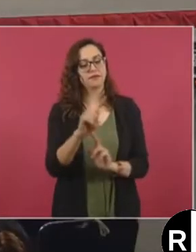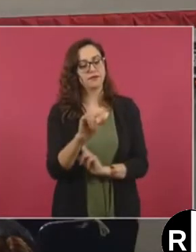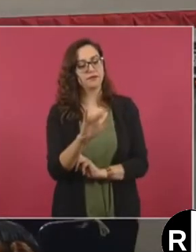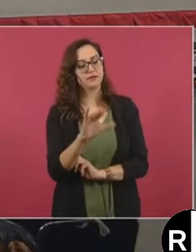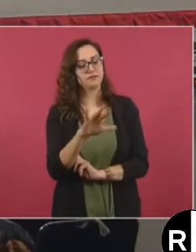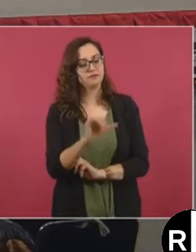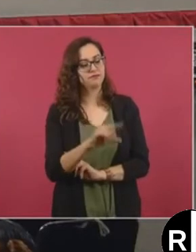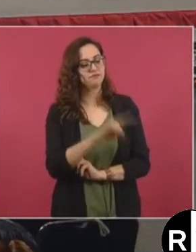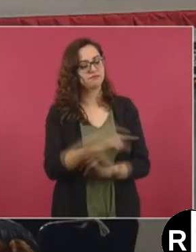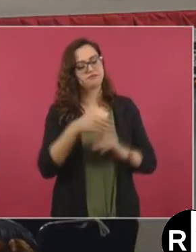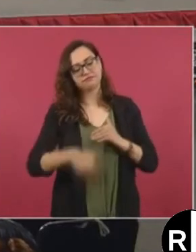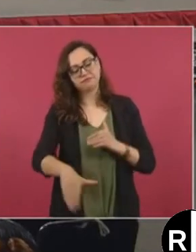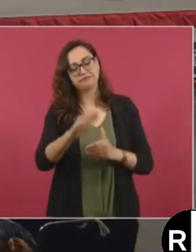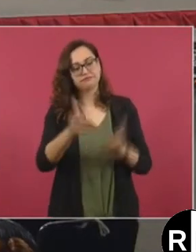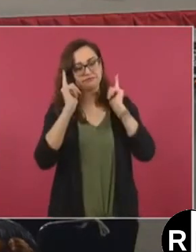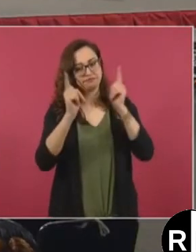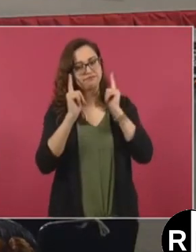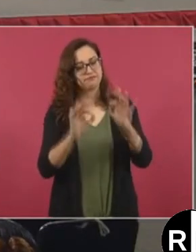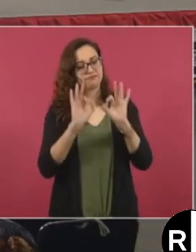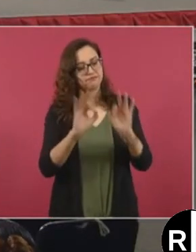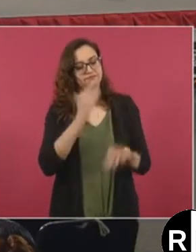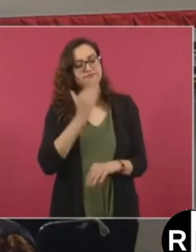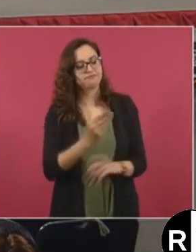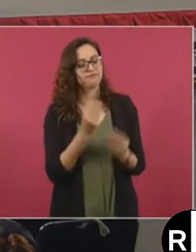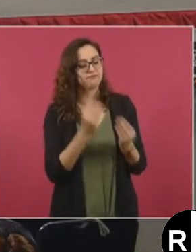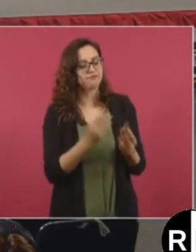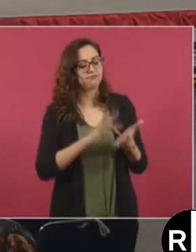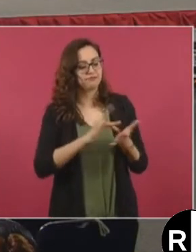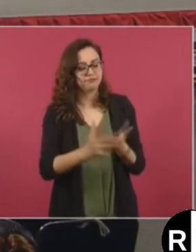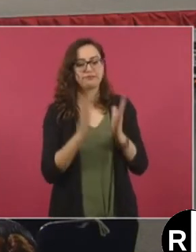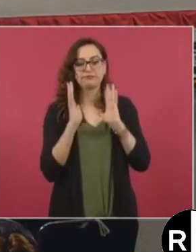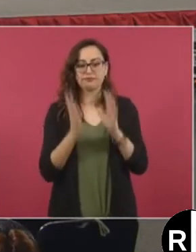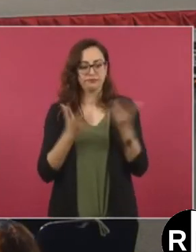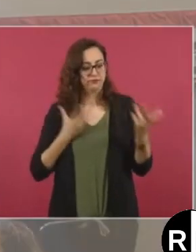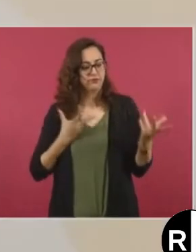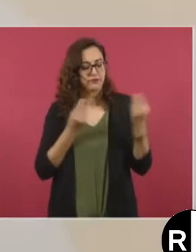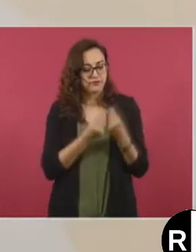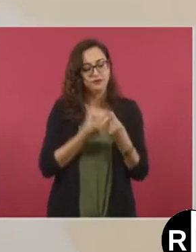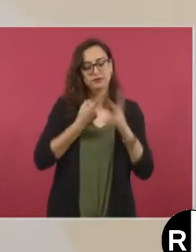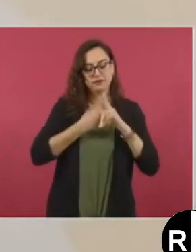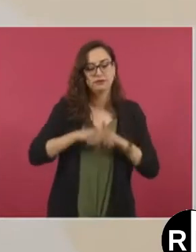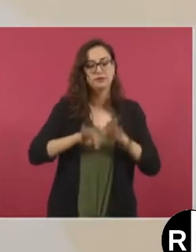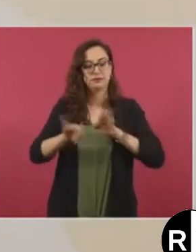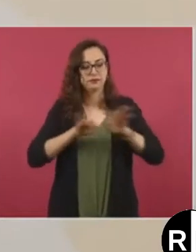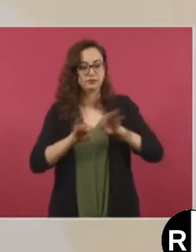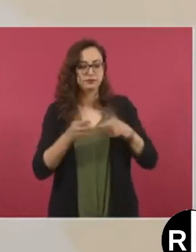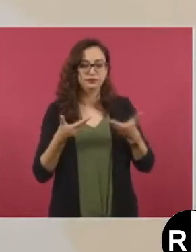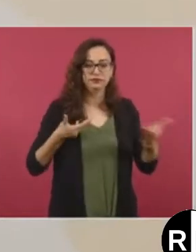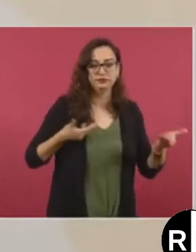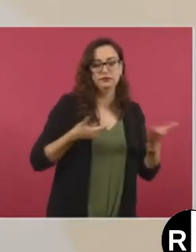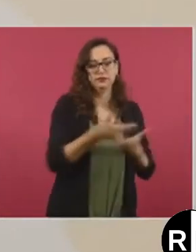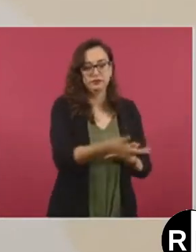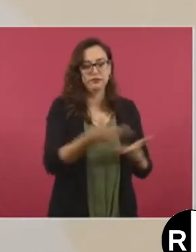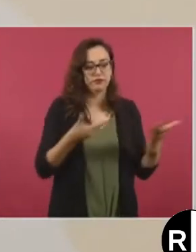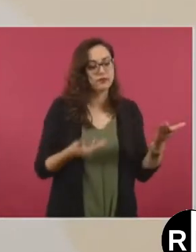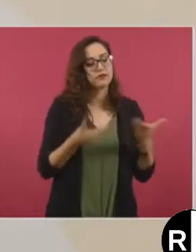Amaya. Muchas gracias. verdad, yo sé que ya estamos trabajando, ya desde que tuvo la indicación,